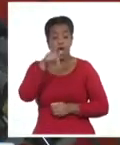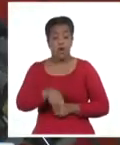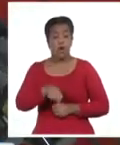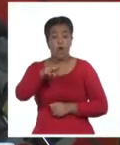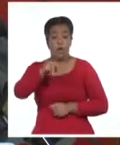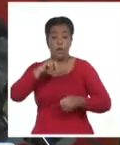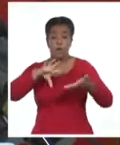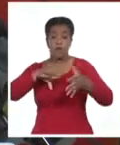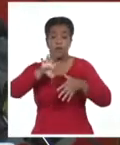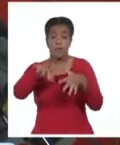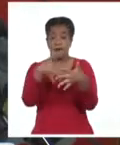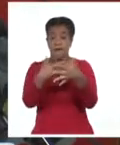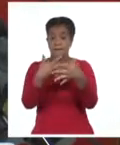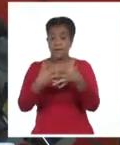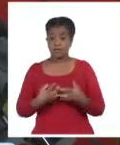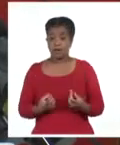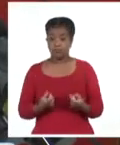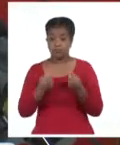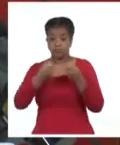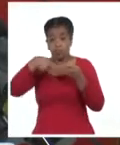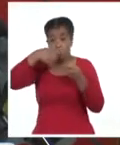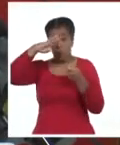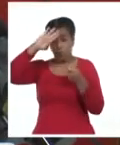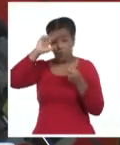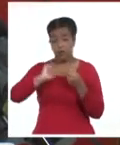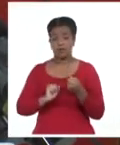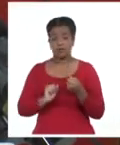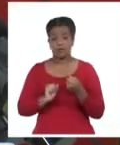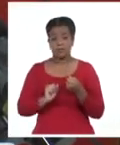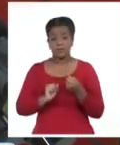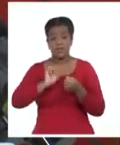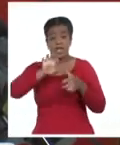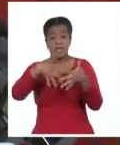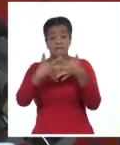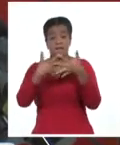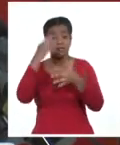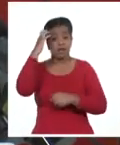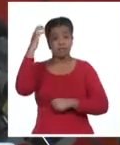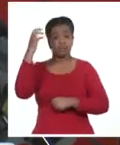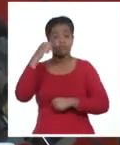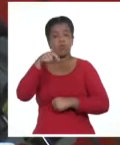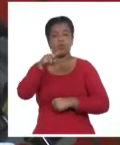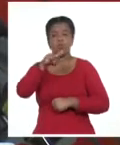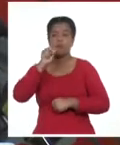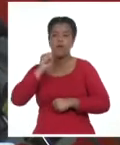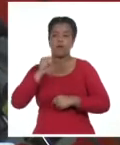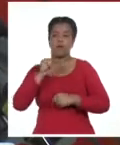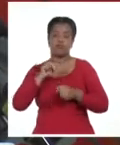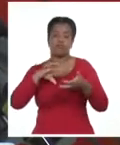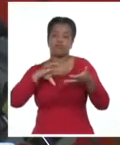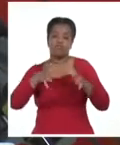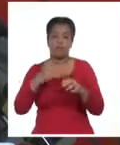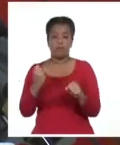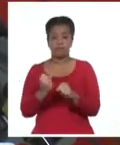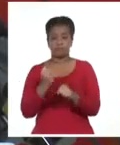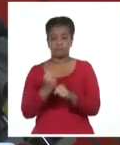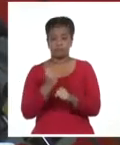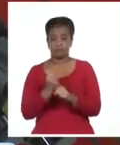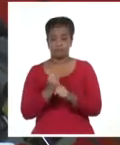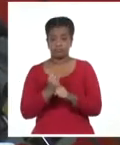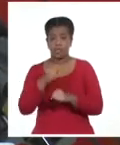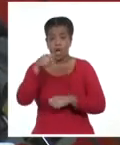económicos en nuestro modelo económico y social, entonces la empresa estatal socialista tiene una nueva función, o se le